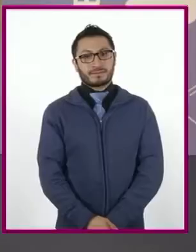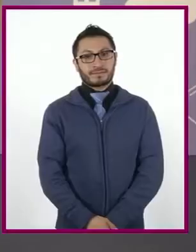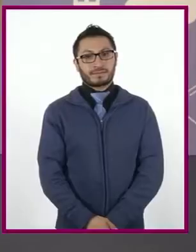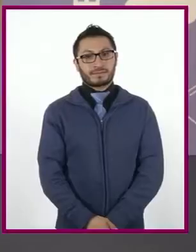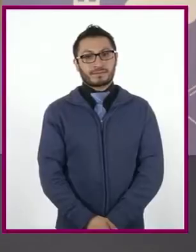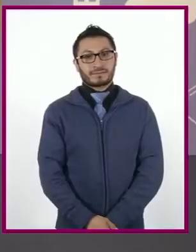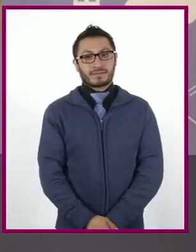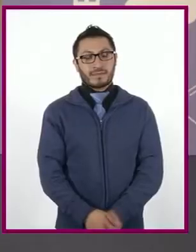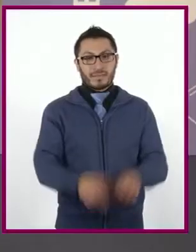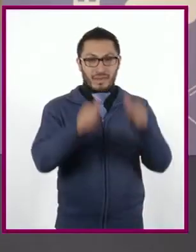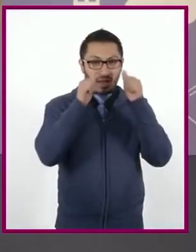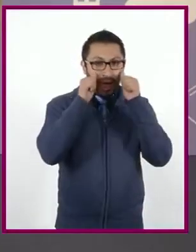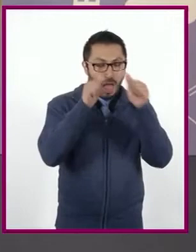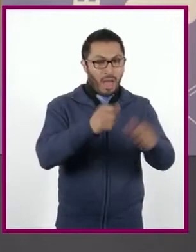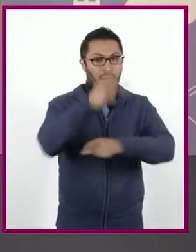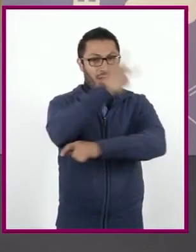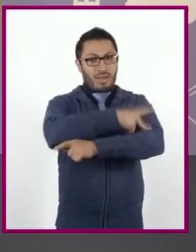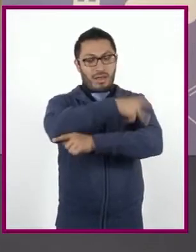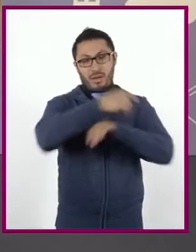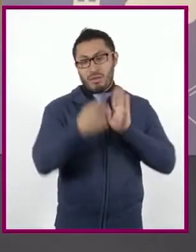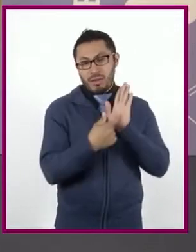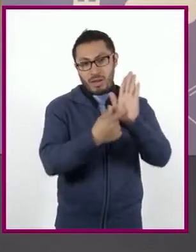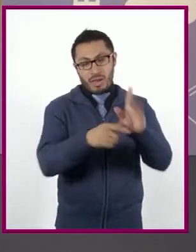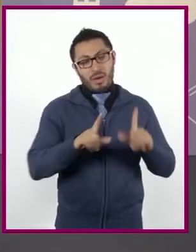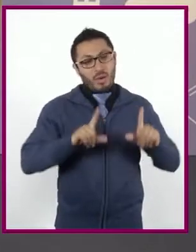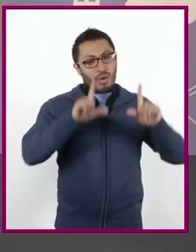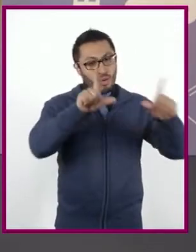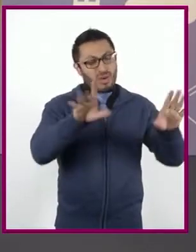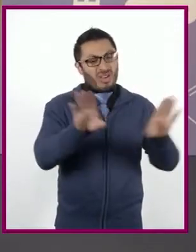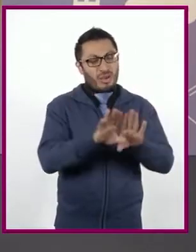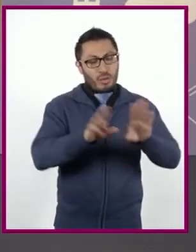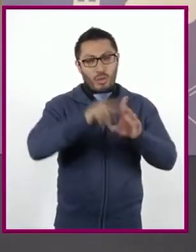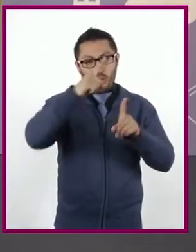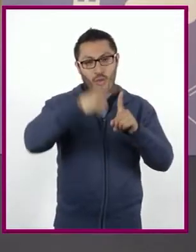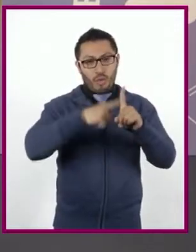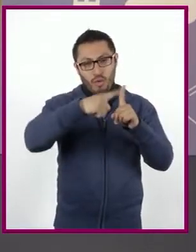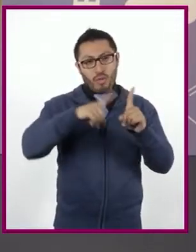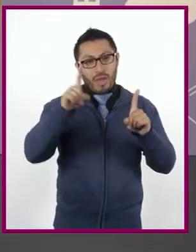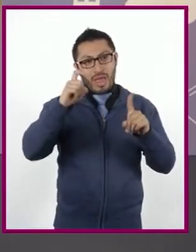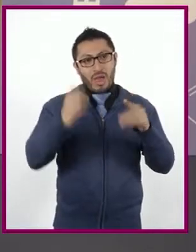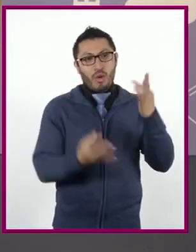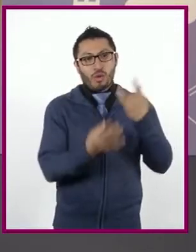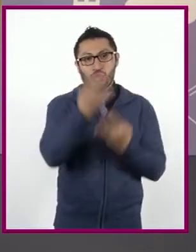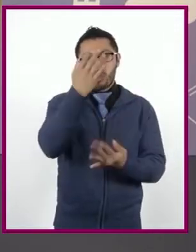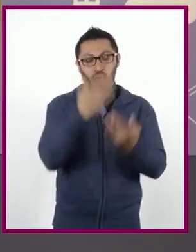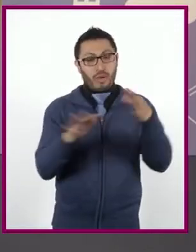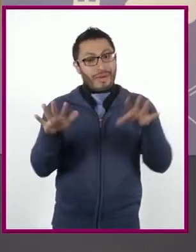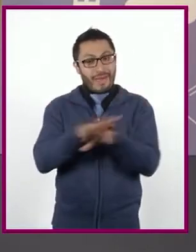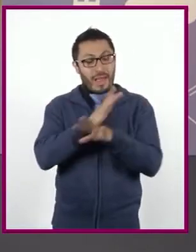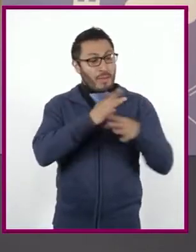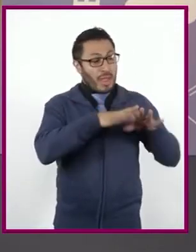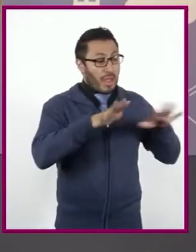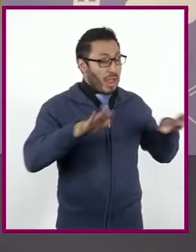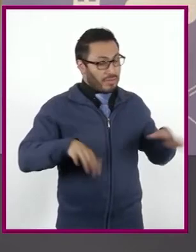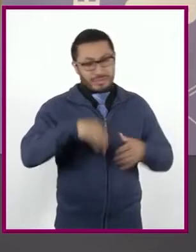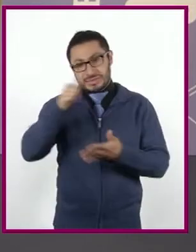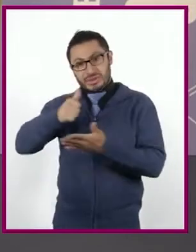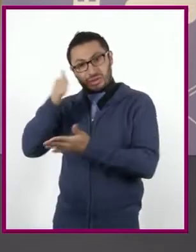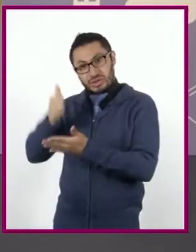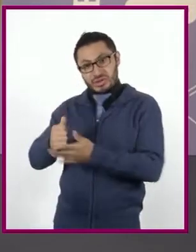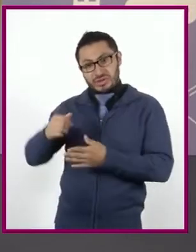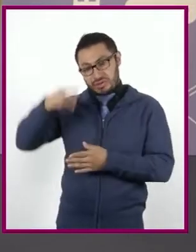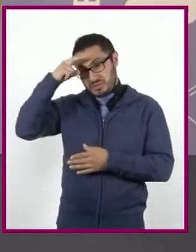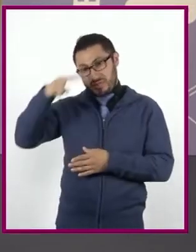Observa en la diapositiva cómo la temperatura de ebullición del agua cambia a nivel del mar, en la Ciudad de México y en el